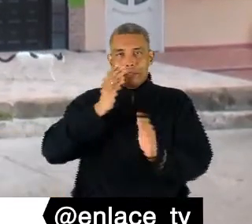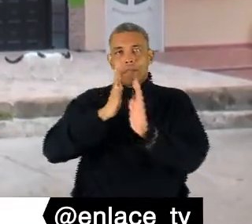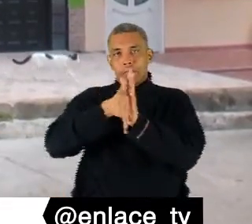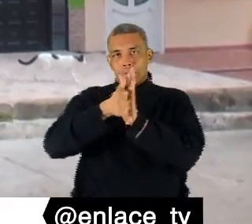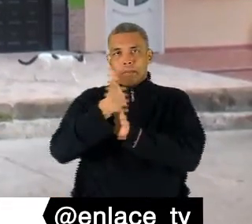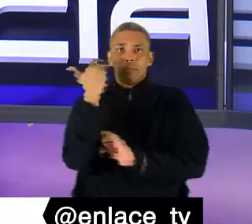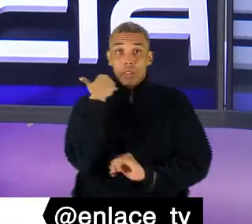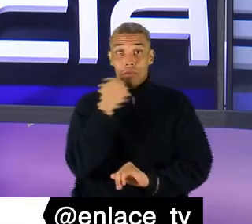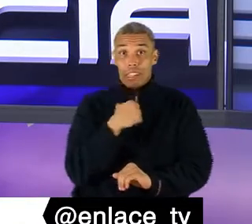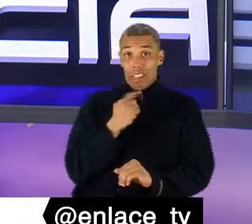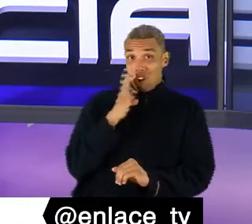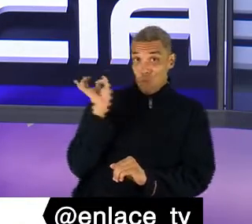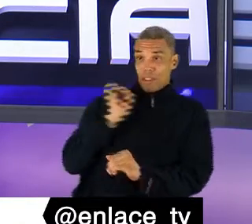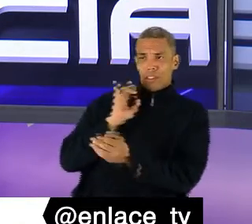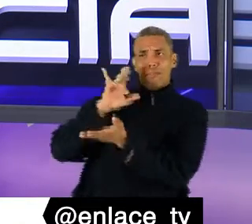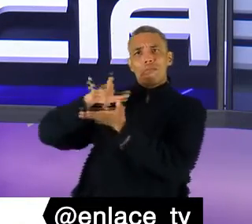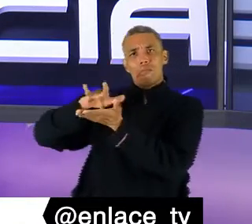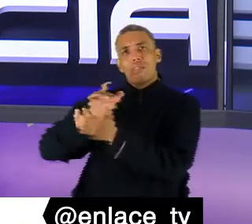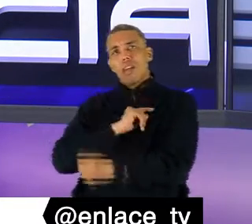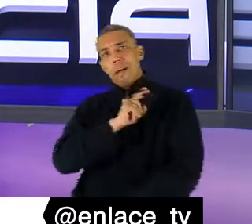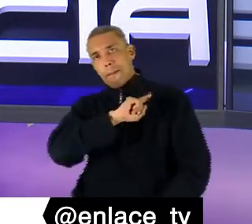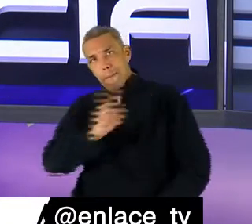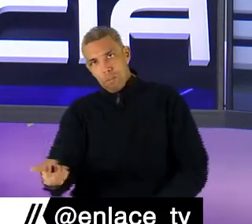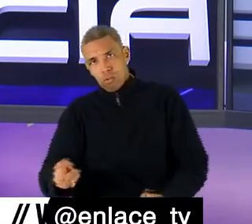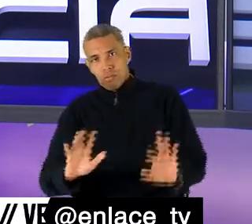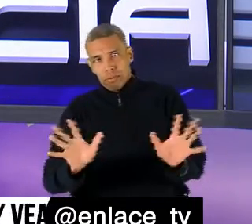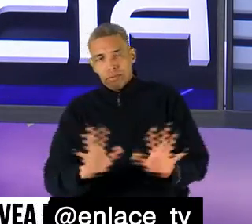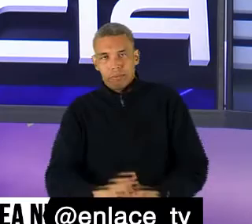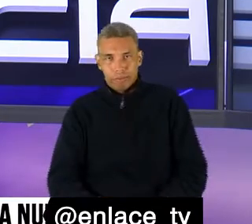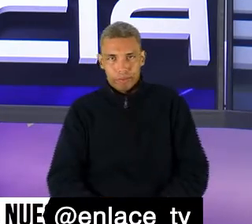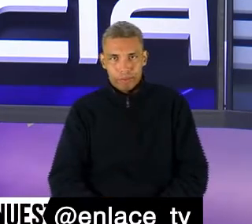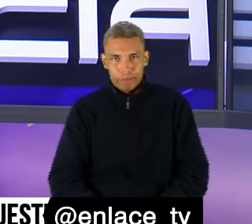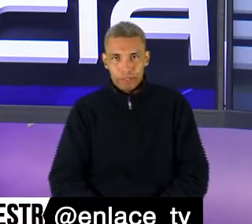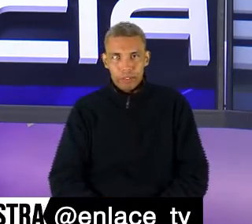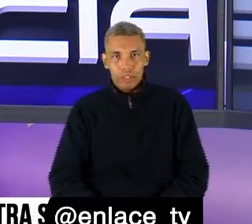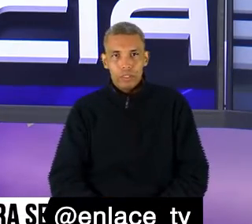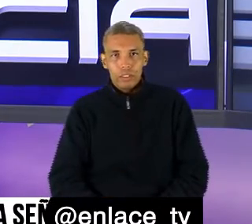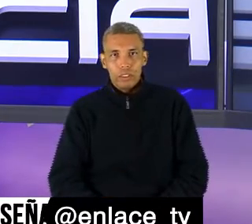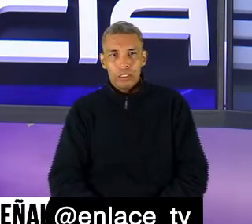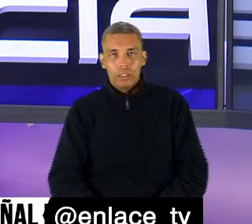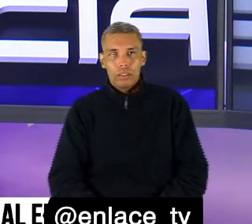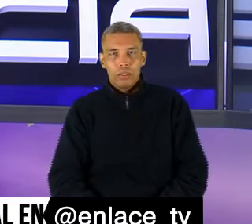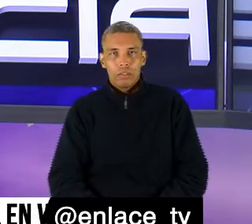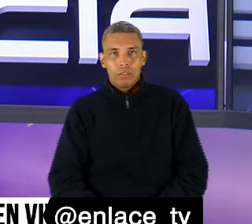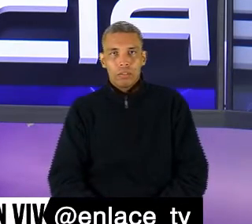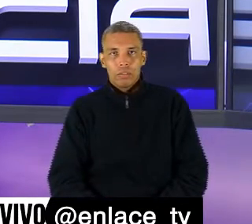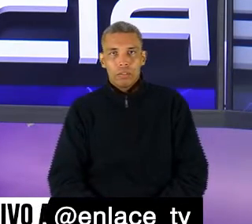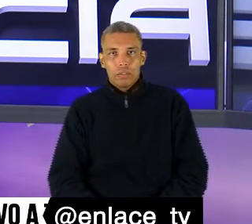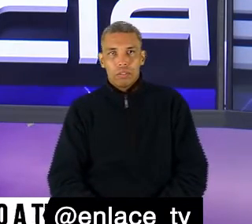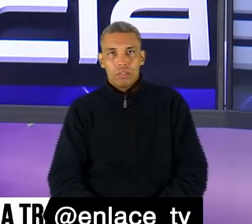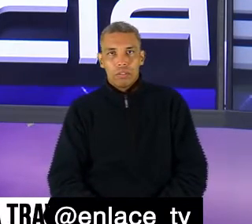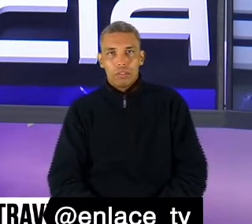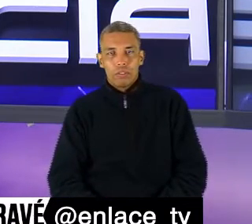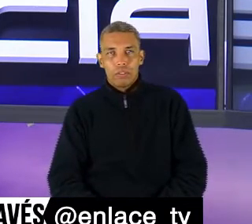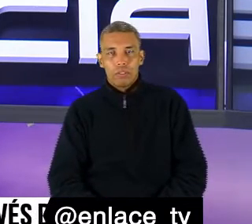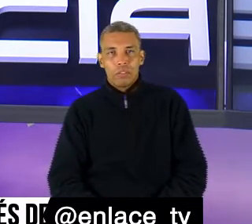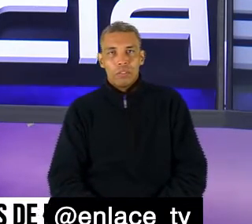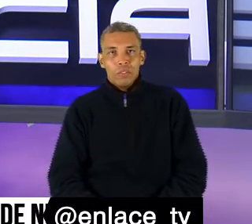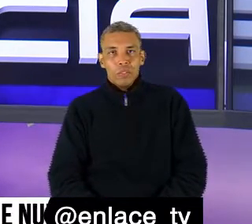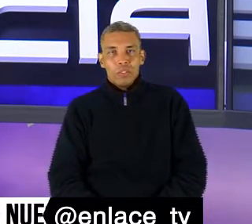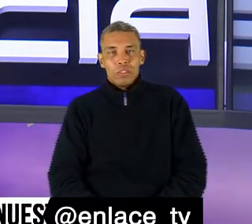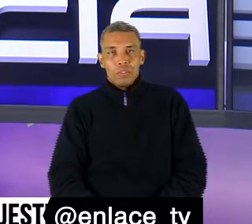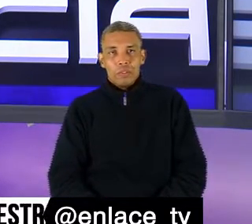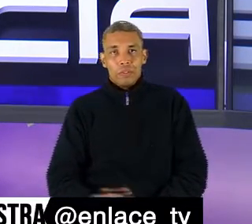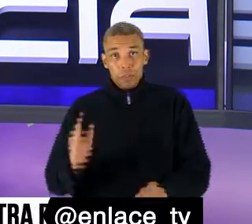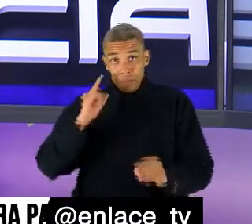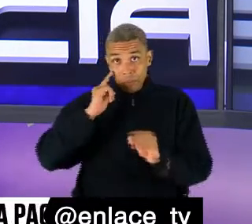hurtado. Y respecto a casos como estos, el comandante de la estación de policía de Barranca Bermeja, mayor Alejandro Torres, entrega